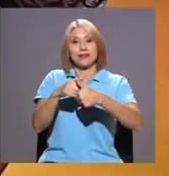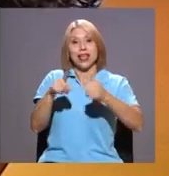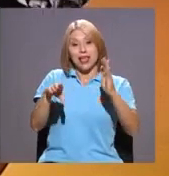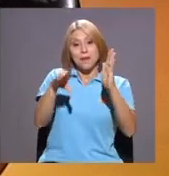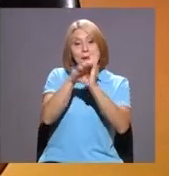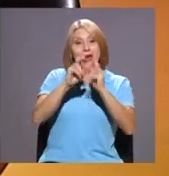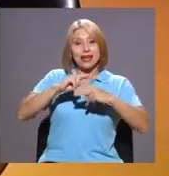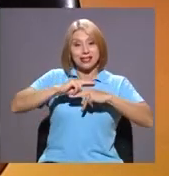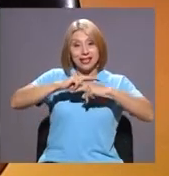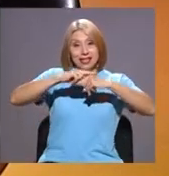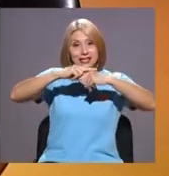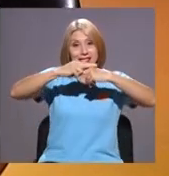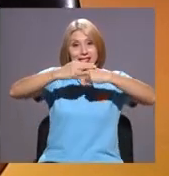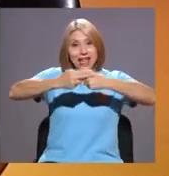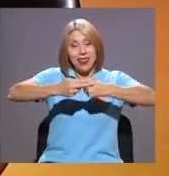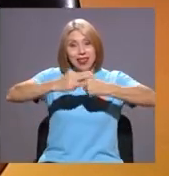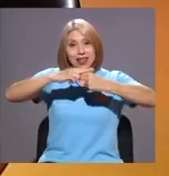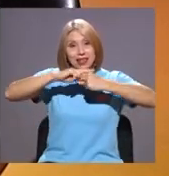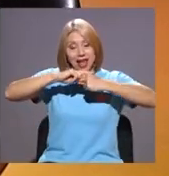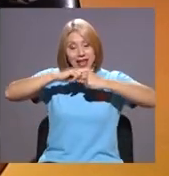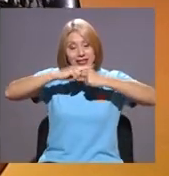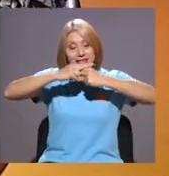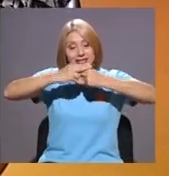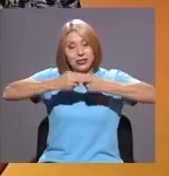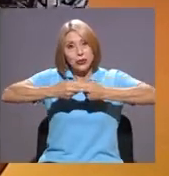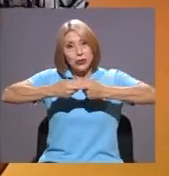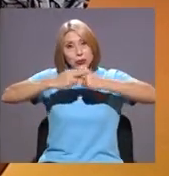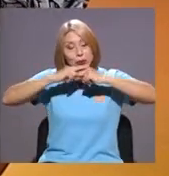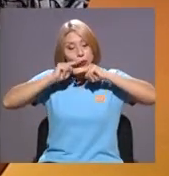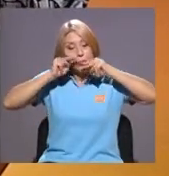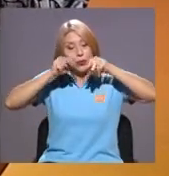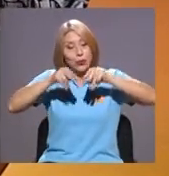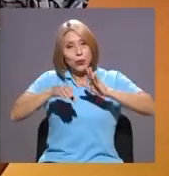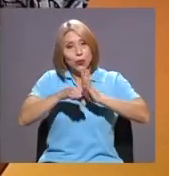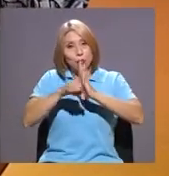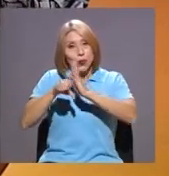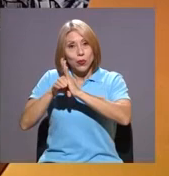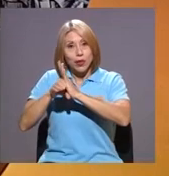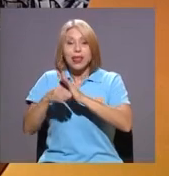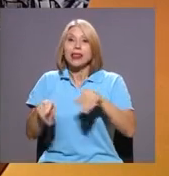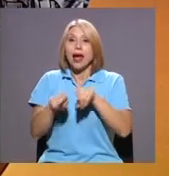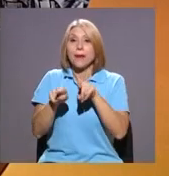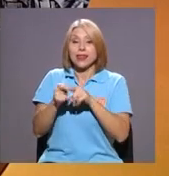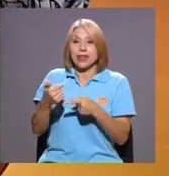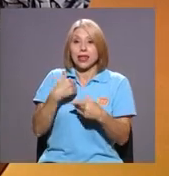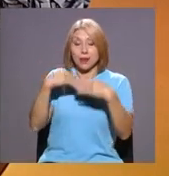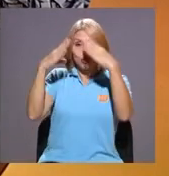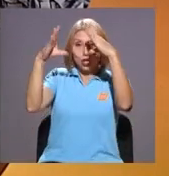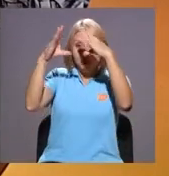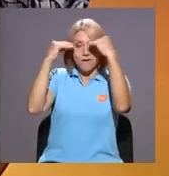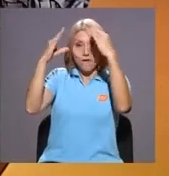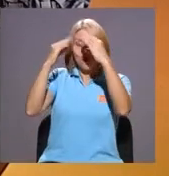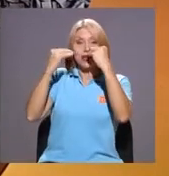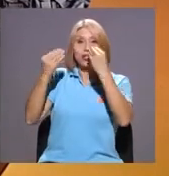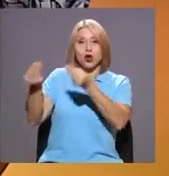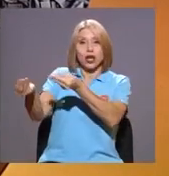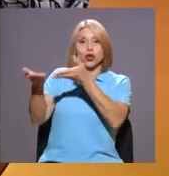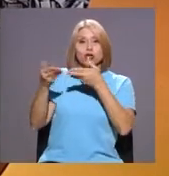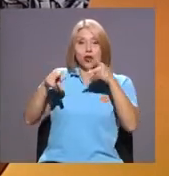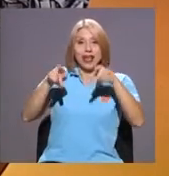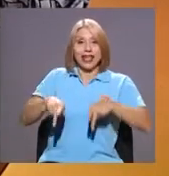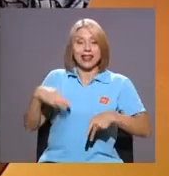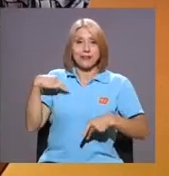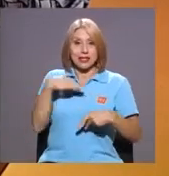ciudad, teníamos información que nos facilitó, por cierto, la gente del Ministerio de